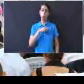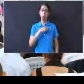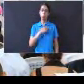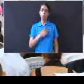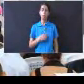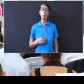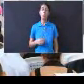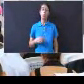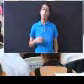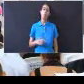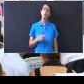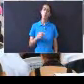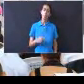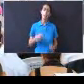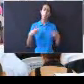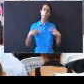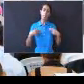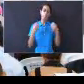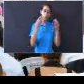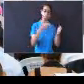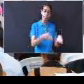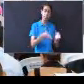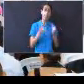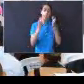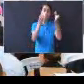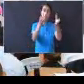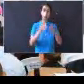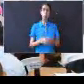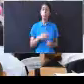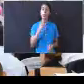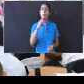Miren, no dice la Biblia que al hombre viejo hay que matarlo, ¿ves?